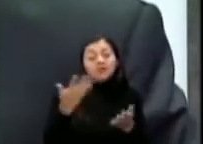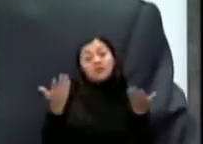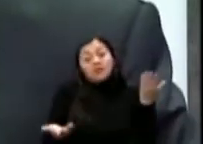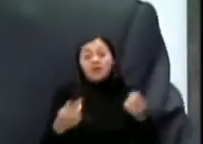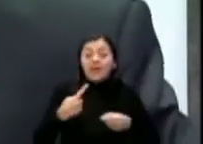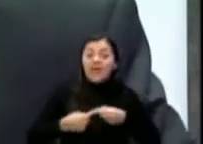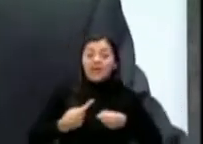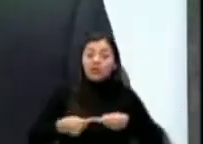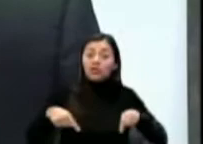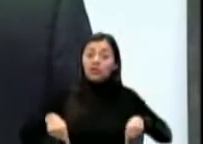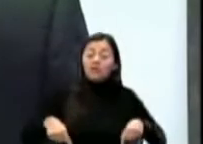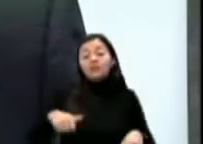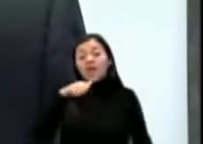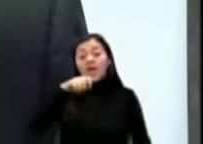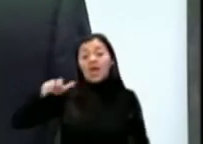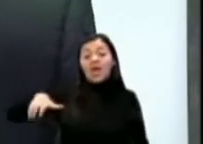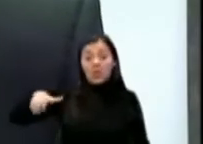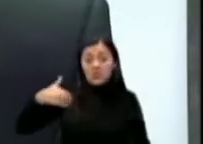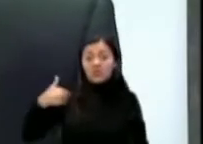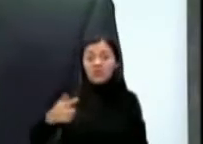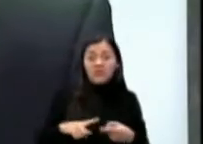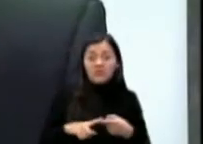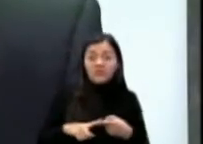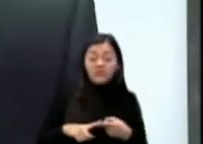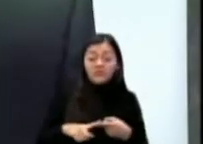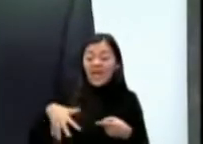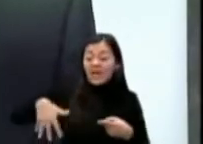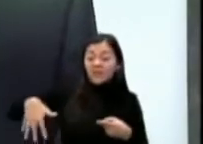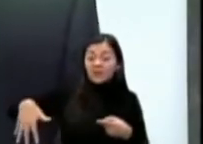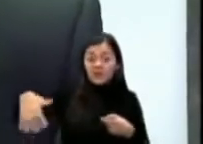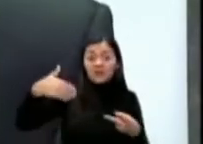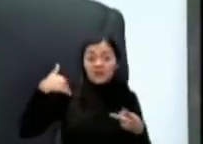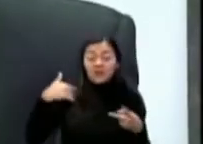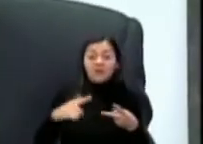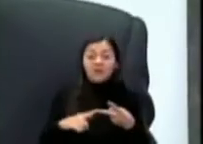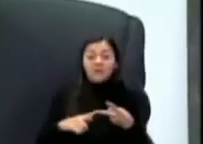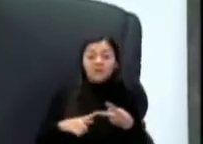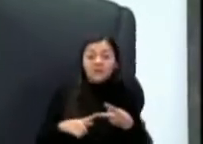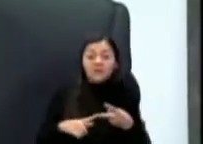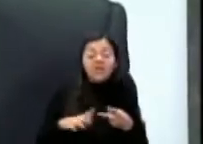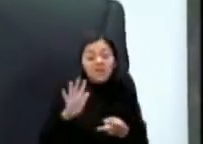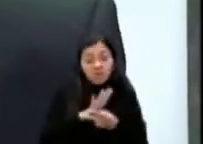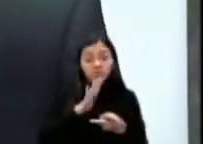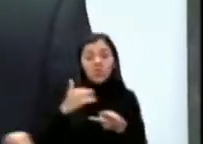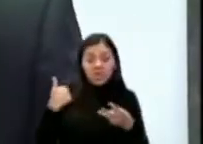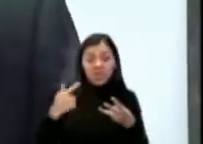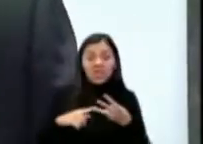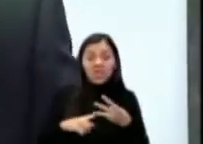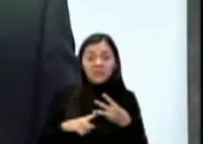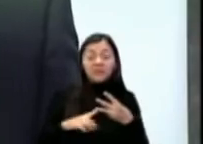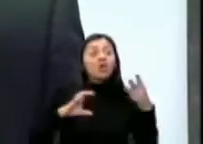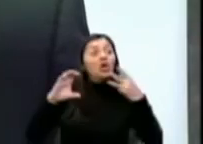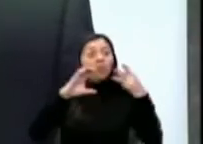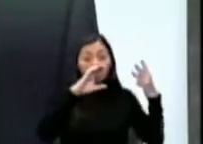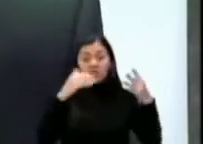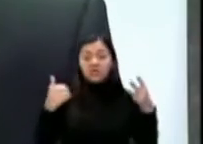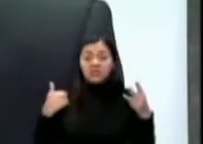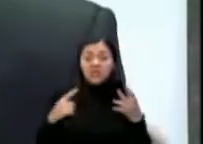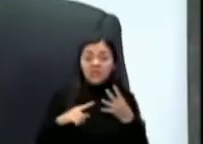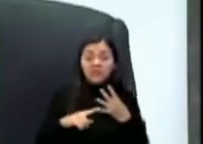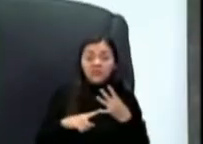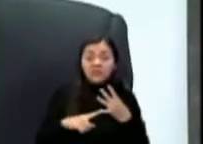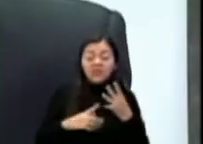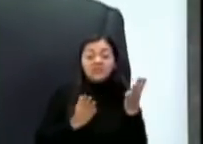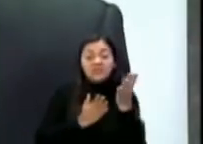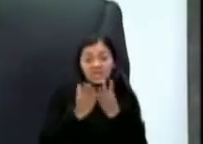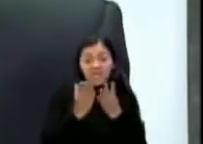donde hay agua potable donde hay alcantarillado donde hay escuelas donde hay telecomunicaciones donde hay